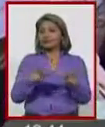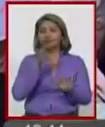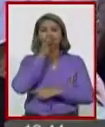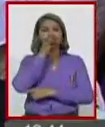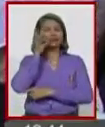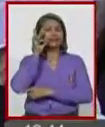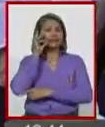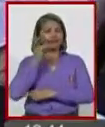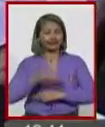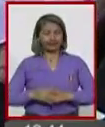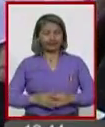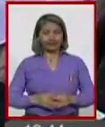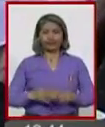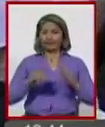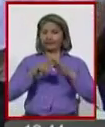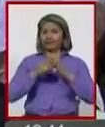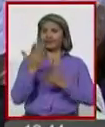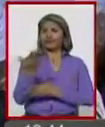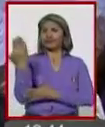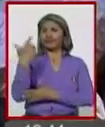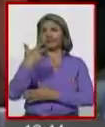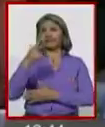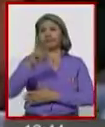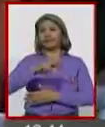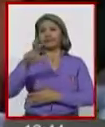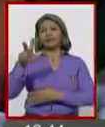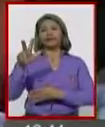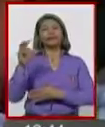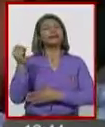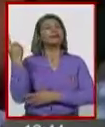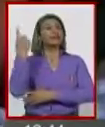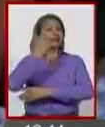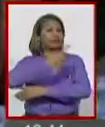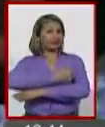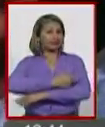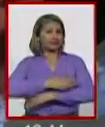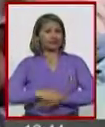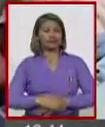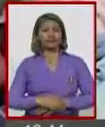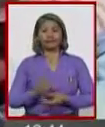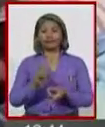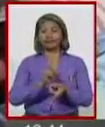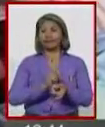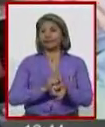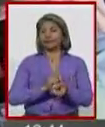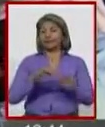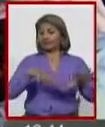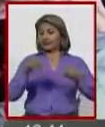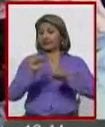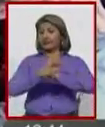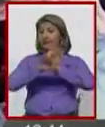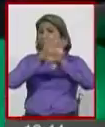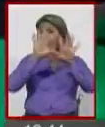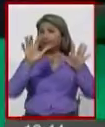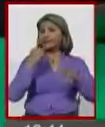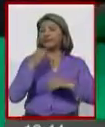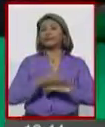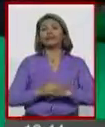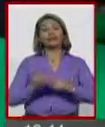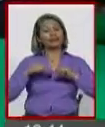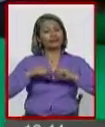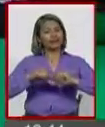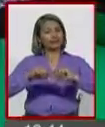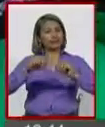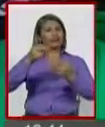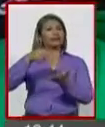en el Paraninfo Universitario, iniciado hace 23 días por parte del decano de la Facultad de Medicina. A su salida aclaró que la medida permanecerá